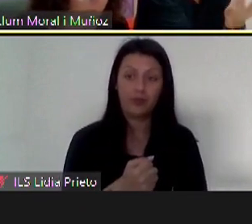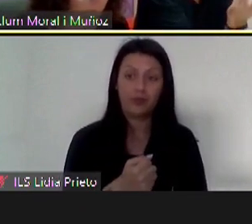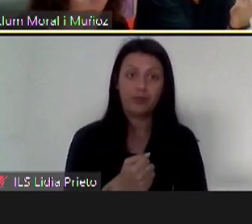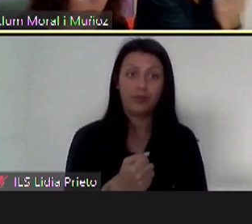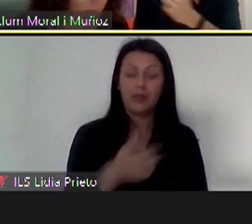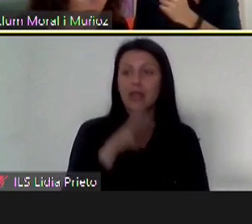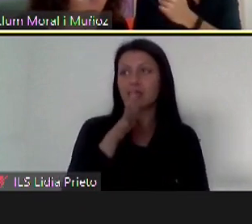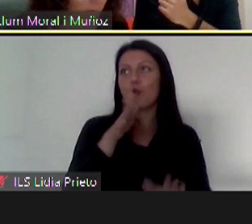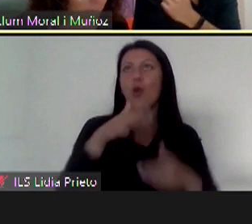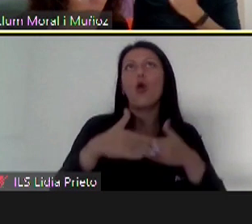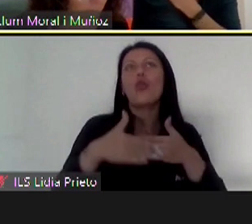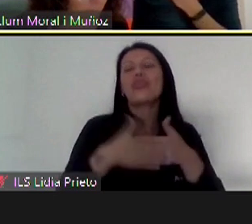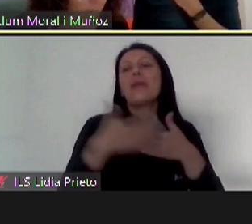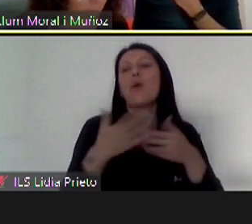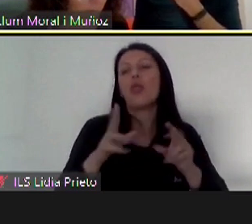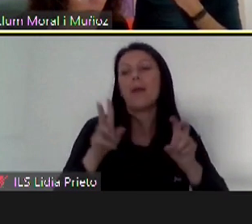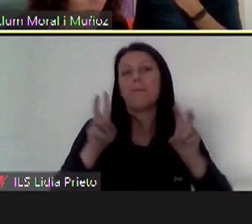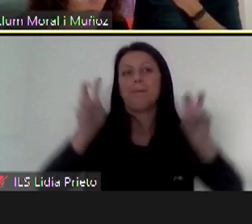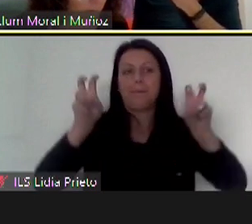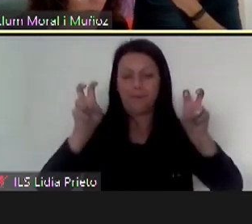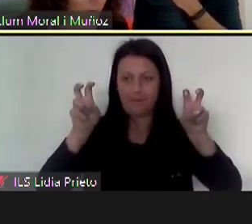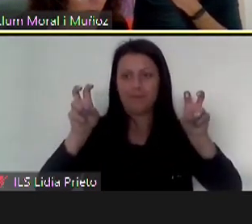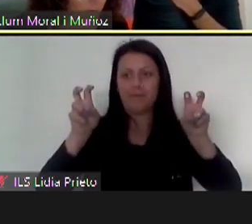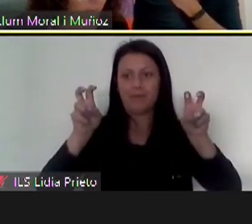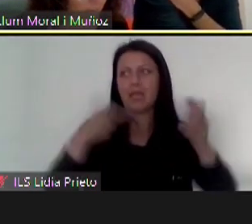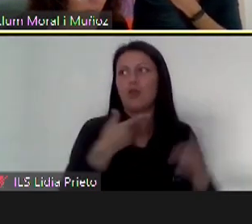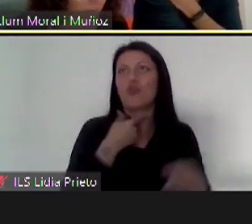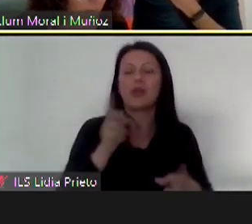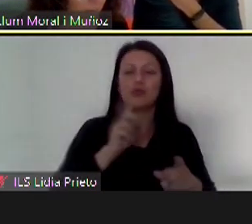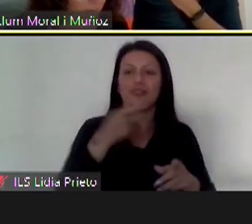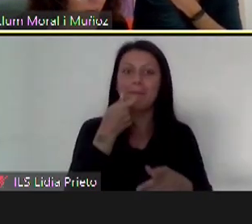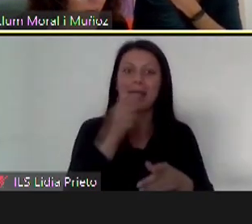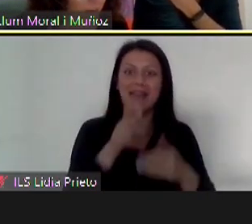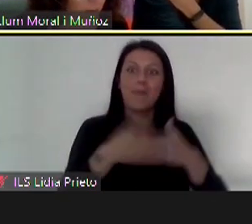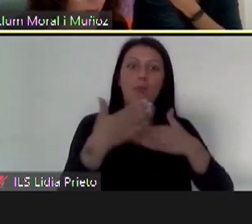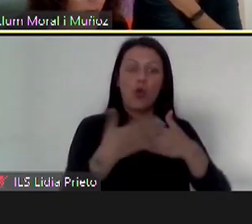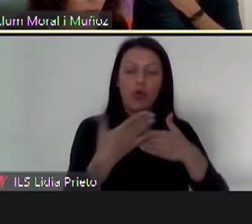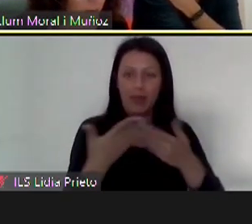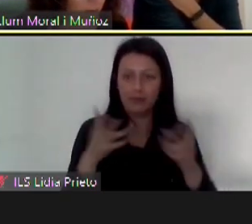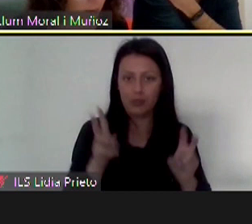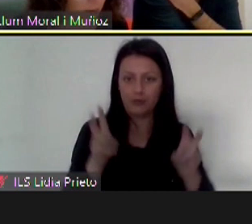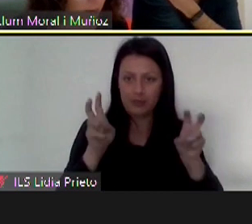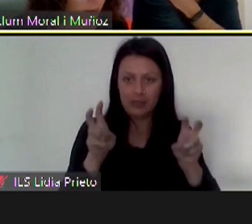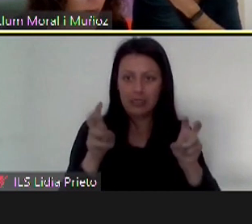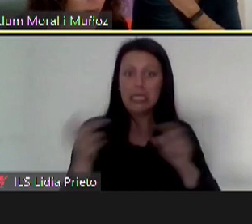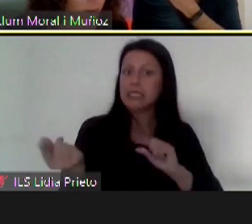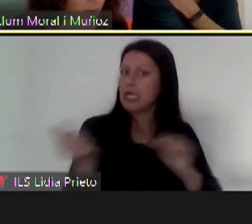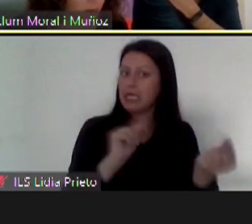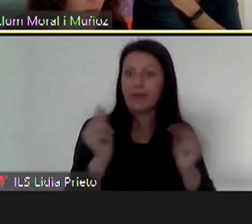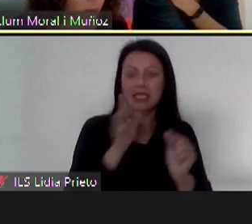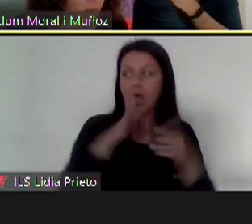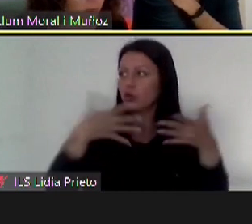de moda, entre comillas, aunque no nos gusta usar esta palabra, porque pasa y esto se tiene que quedar como un debate en la sociedad que tenemos que tratar, porque está muchos